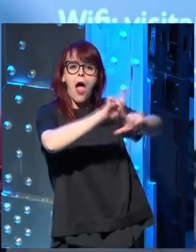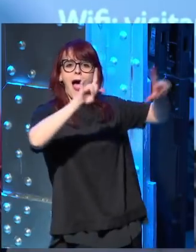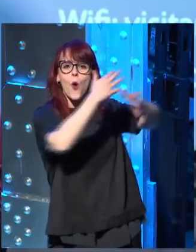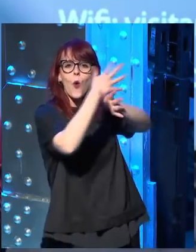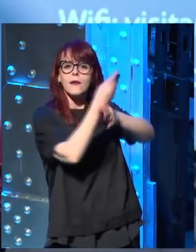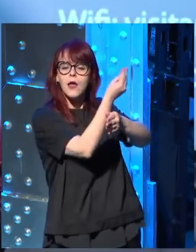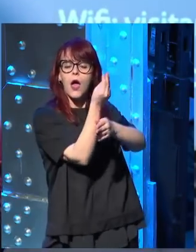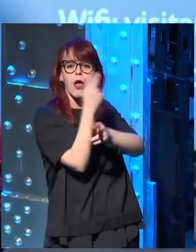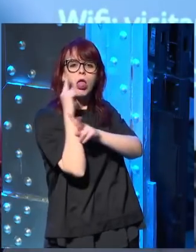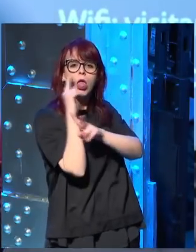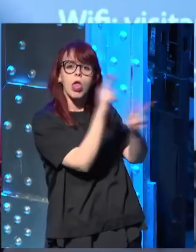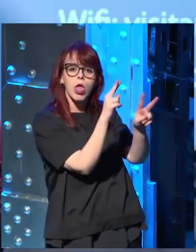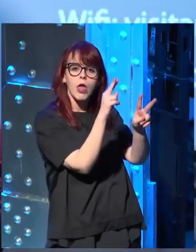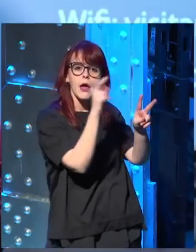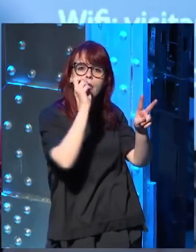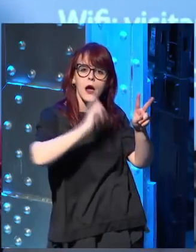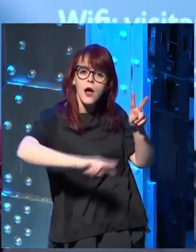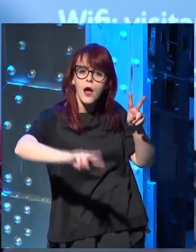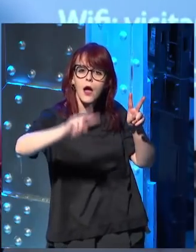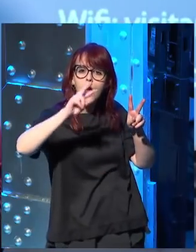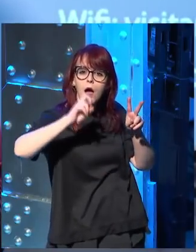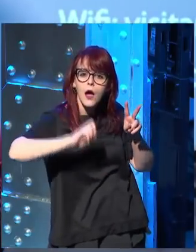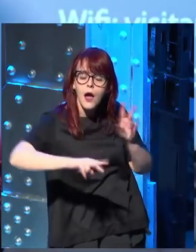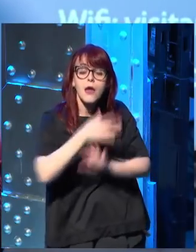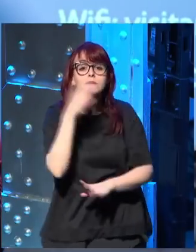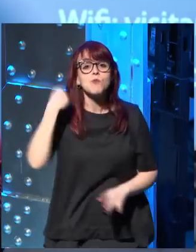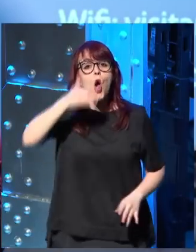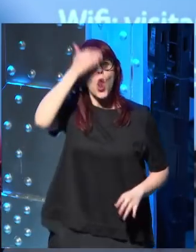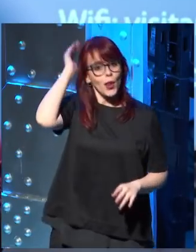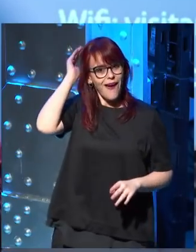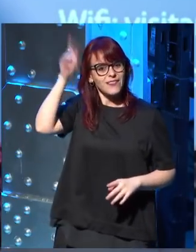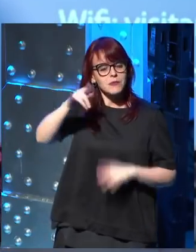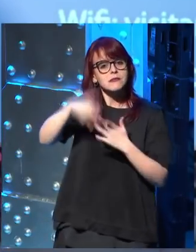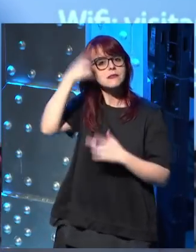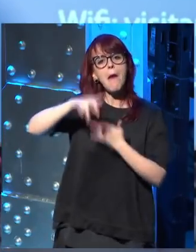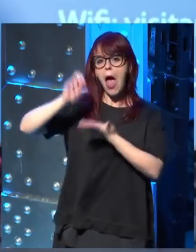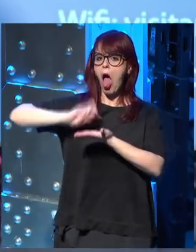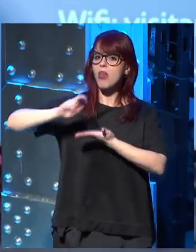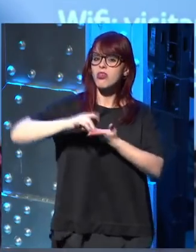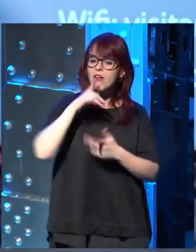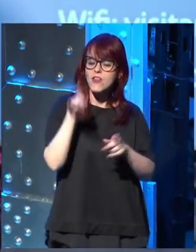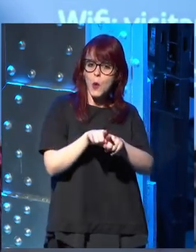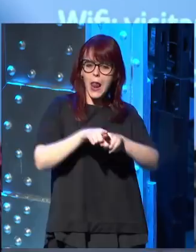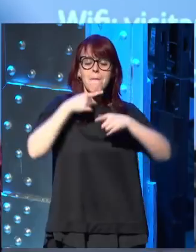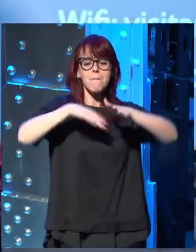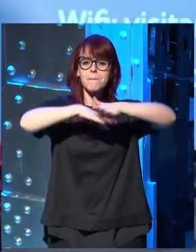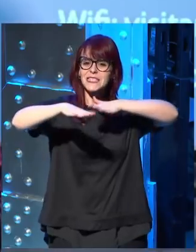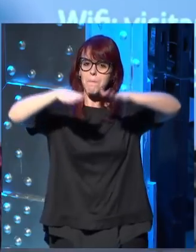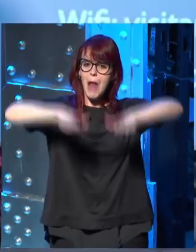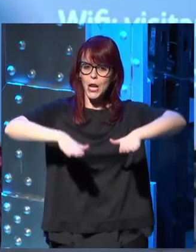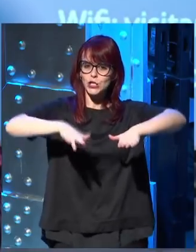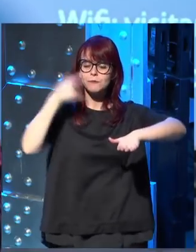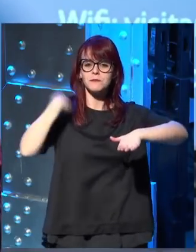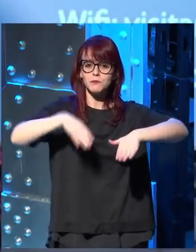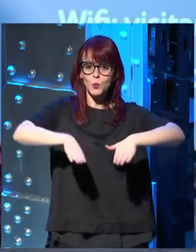juguetes. De García Lorca también se sabe cómo eran sus andares, con una torpeza de pies planos, con las puntas de